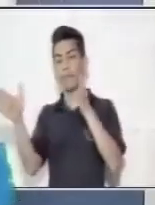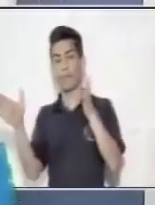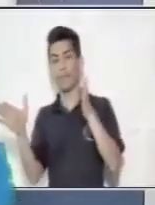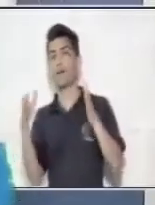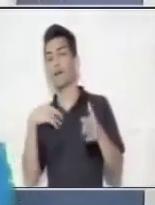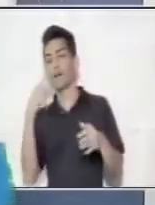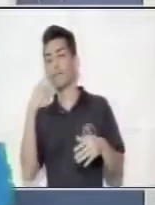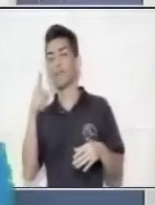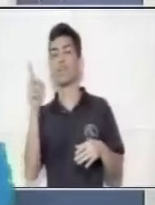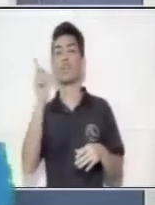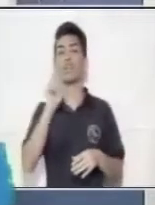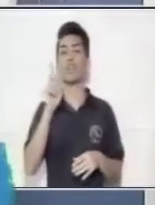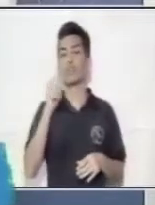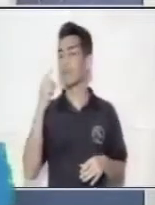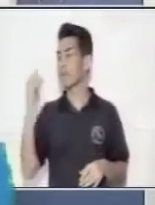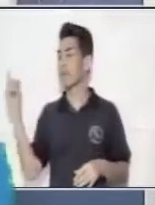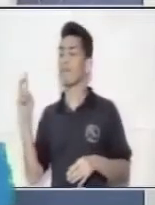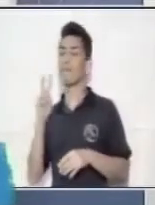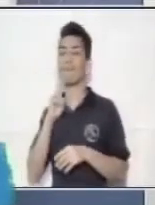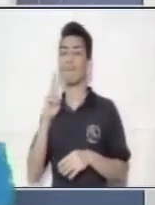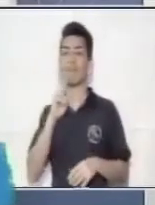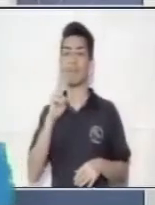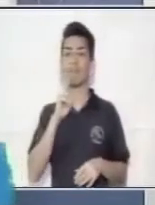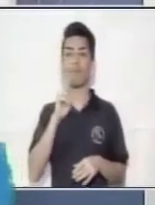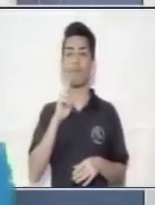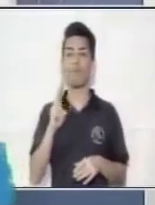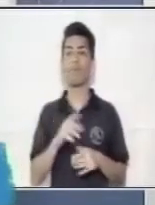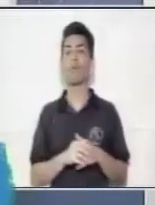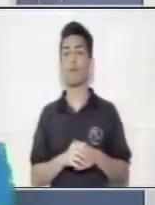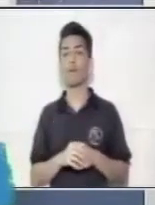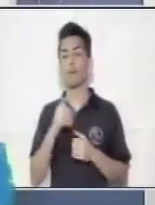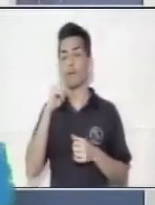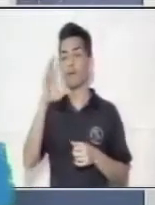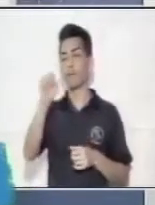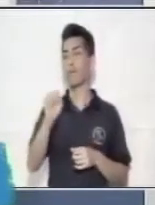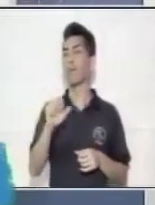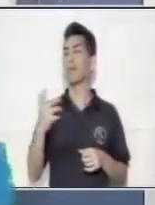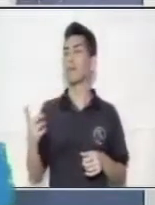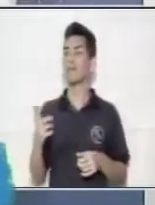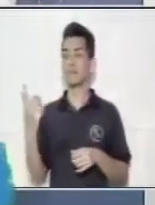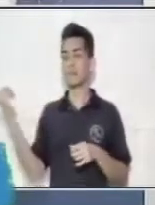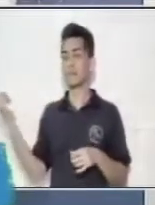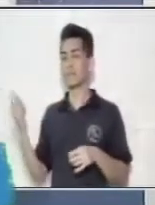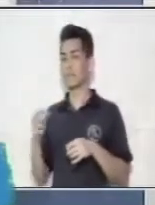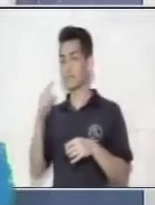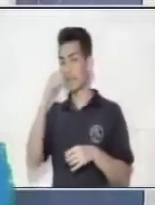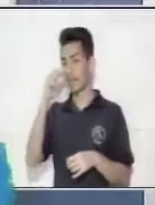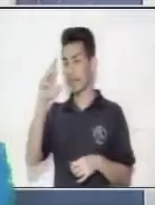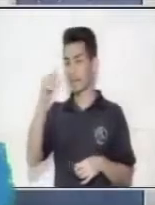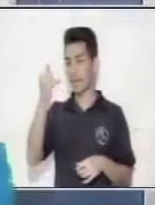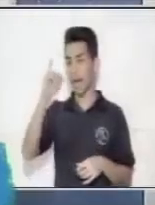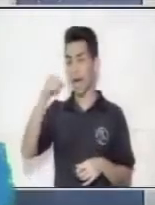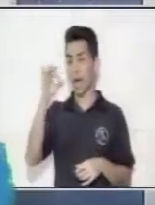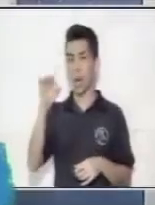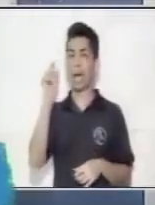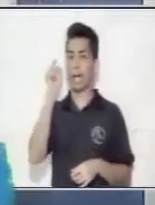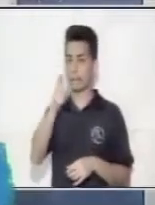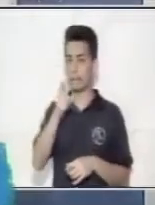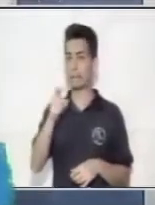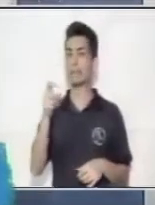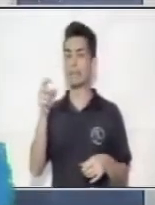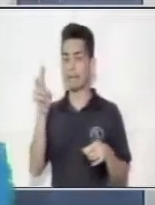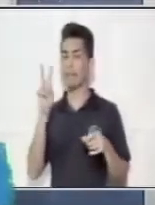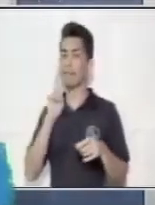nosotros aquí el verbo? Lo podemos identificar con trajo. Y vamos a hacer el referente él o ella para identificar el